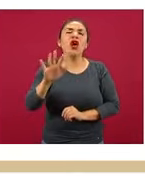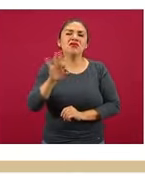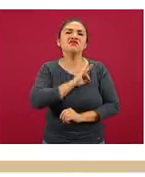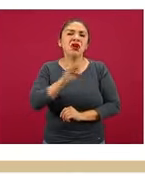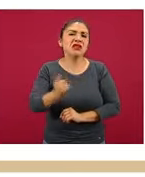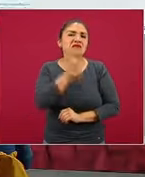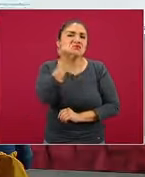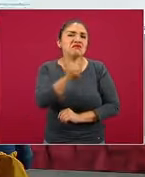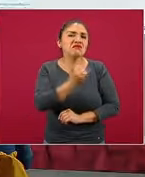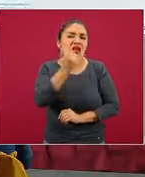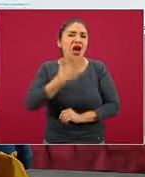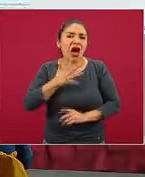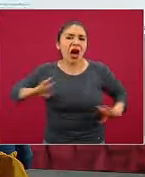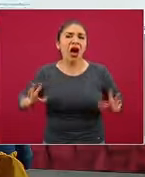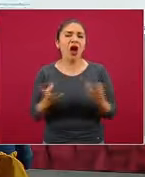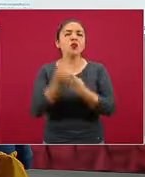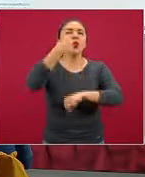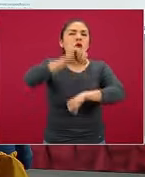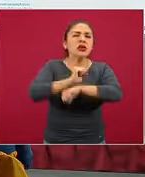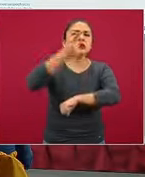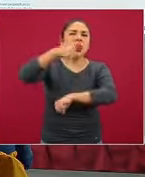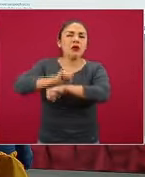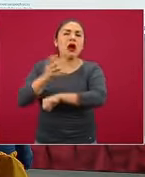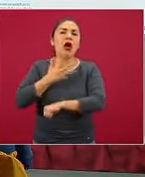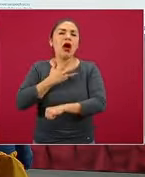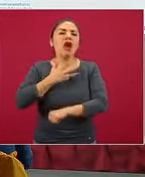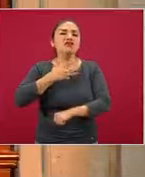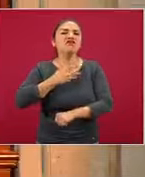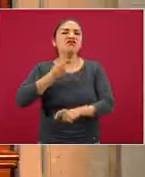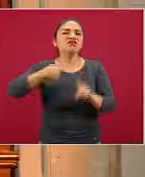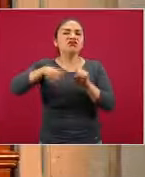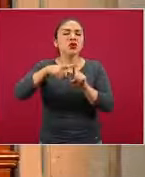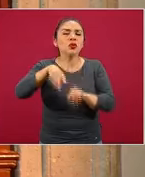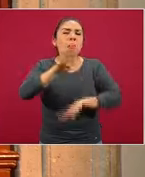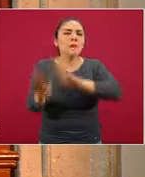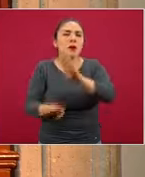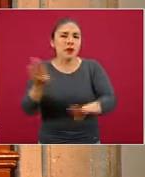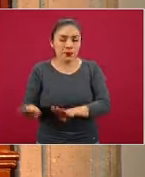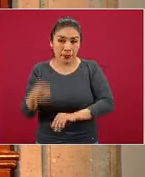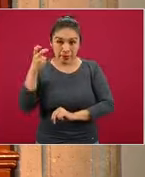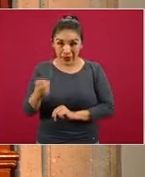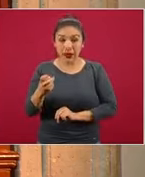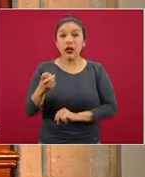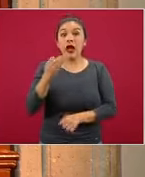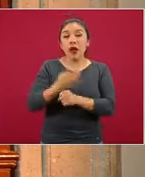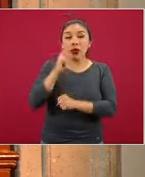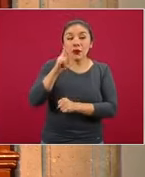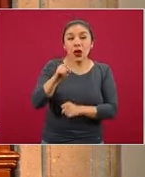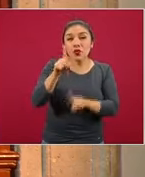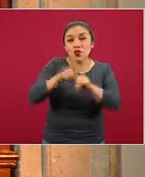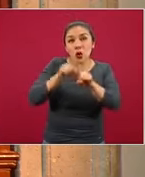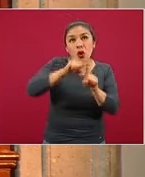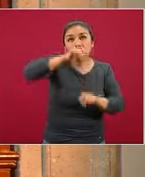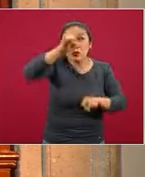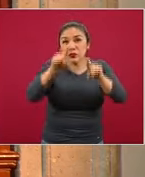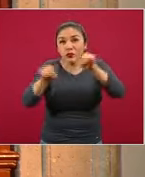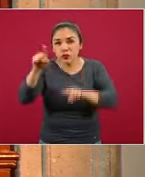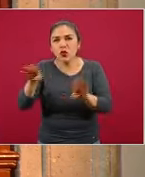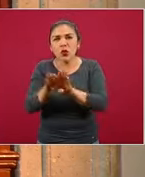que pudiéramos tener para cada semana de que se confirmaran defunciones. Y entonces, en base a esa línea, para